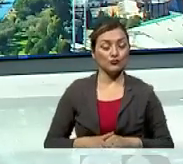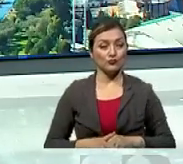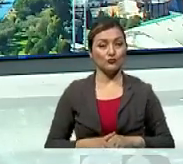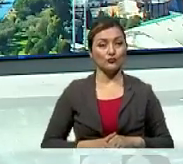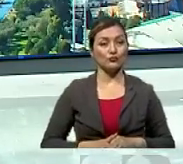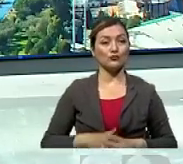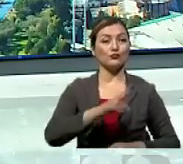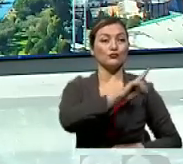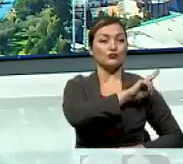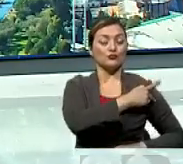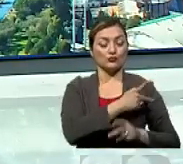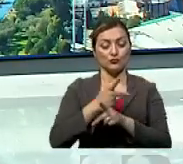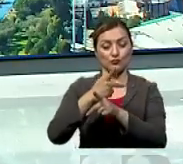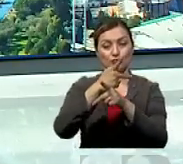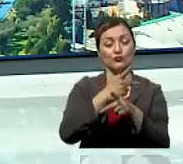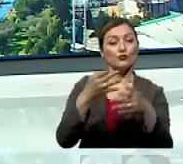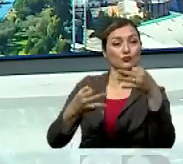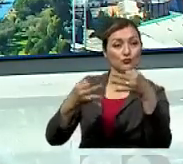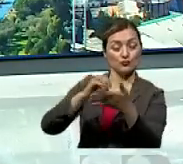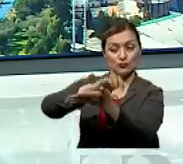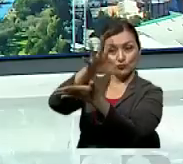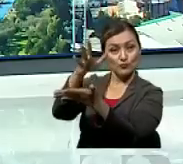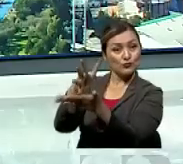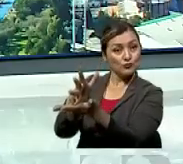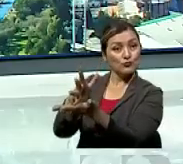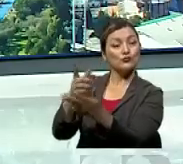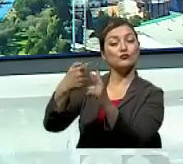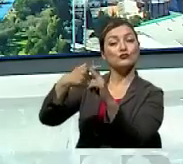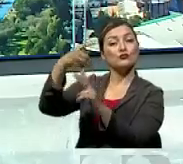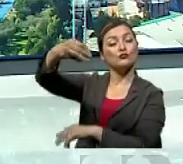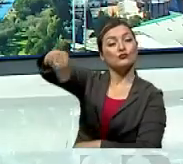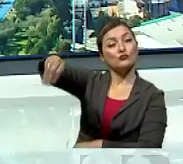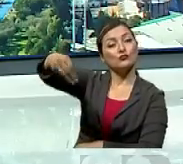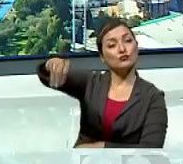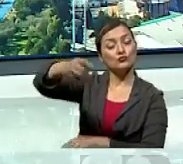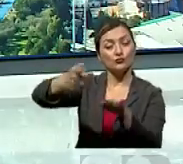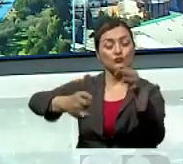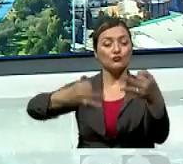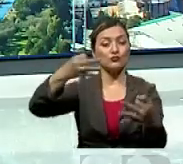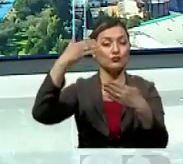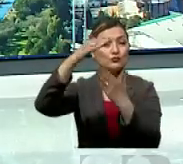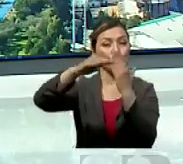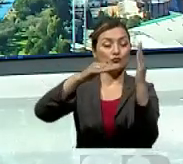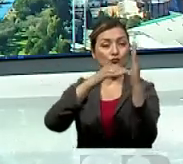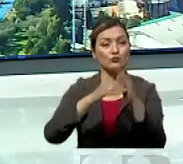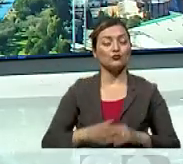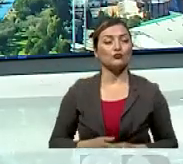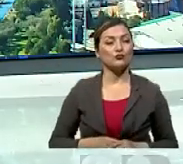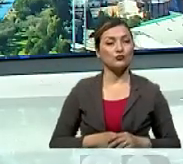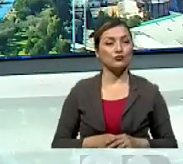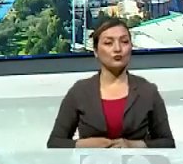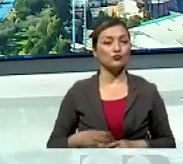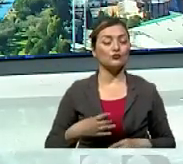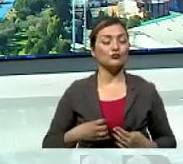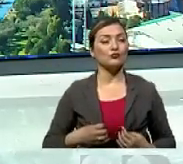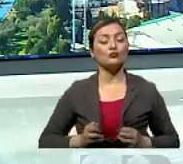los tres vocales del Consejo de la Judicatura en el Pleno de la Asamblea Nacional, inició este miércoles el juicio político en su contra. Mientras los